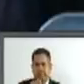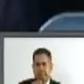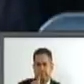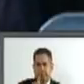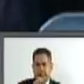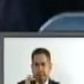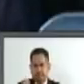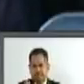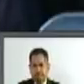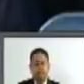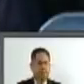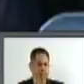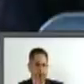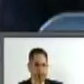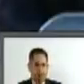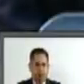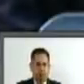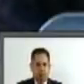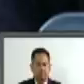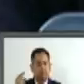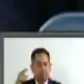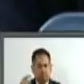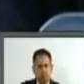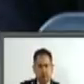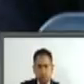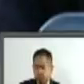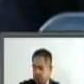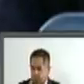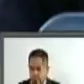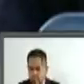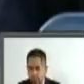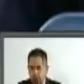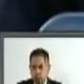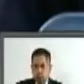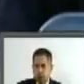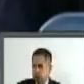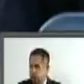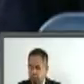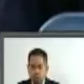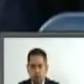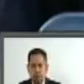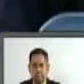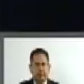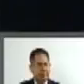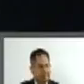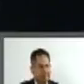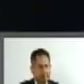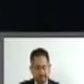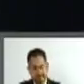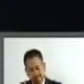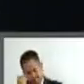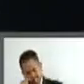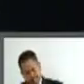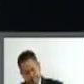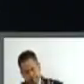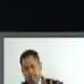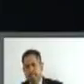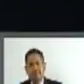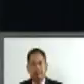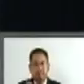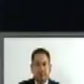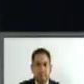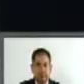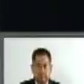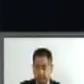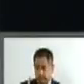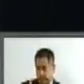del Norte como un importante punto de referencia de esta sociedad estratégica, y sobran razones para ello. Durante las